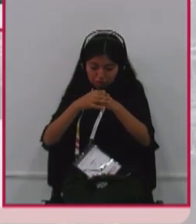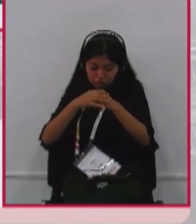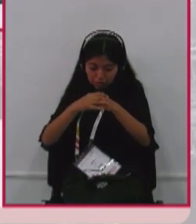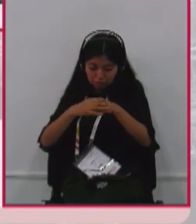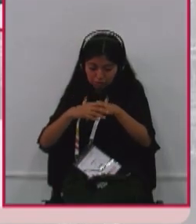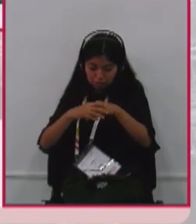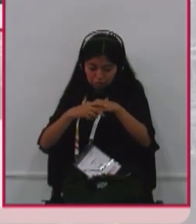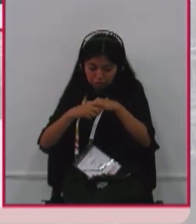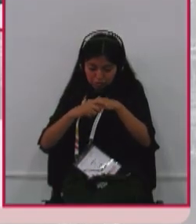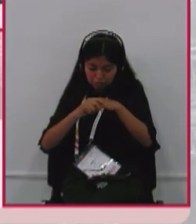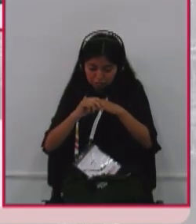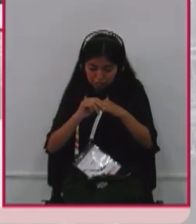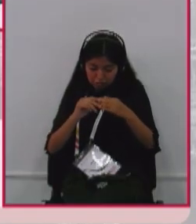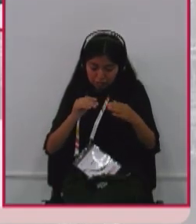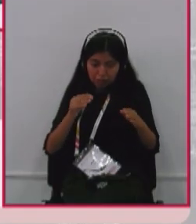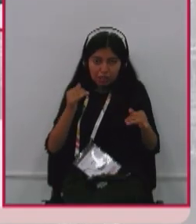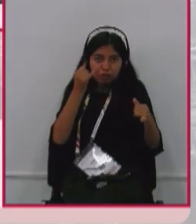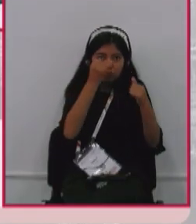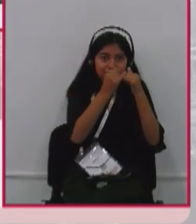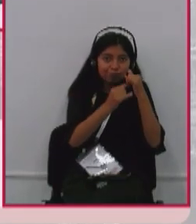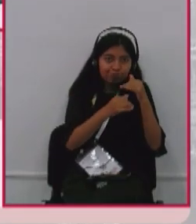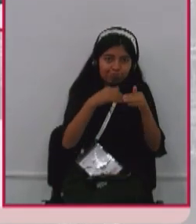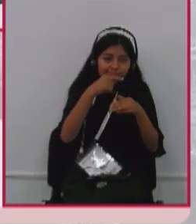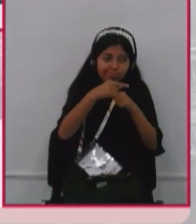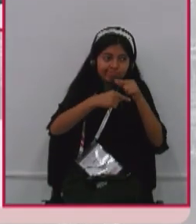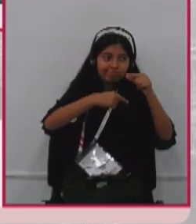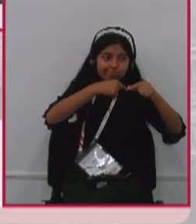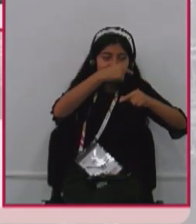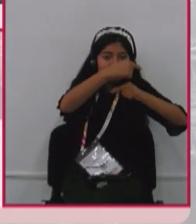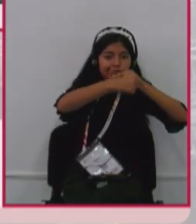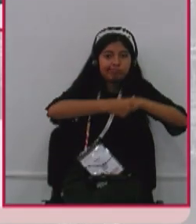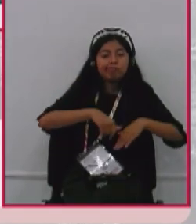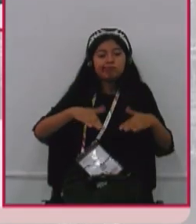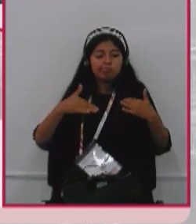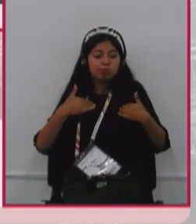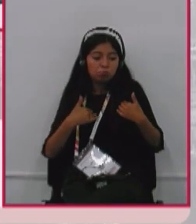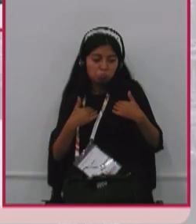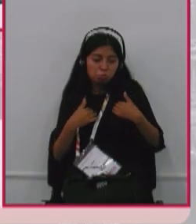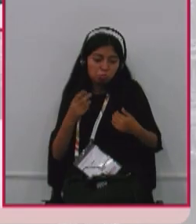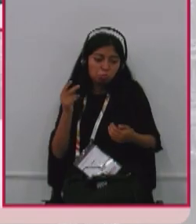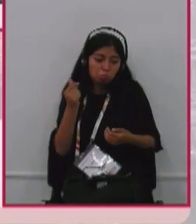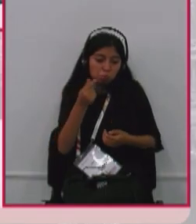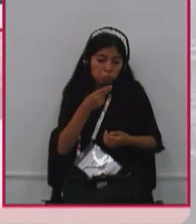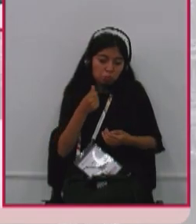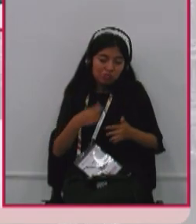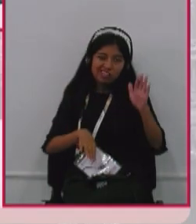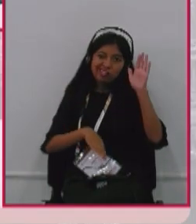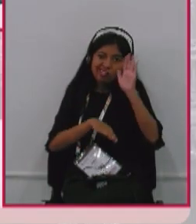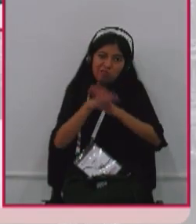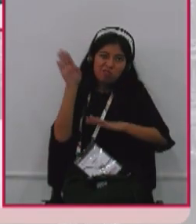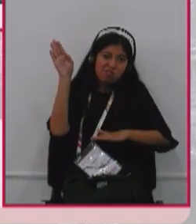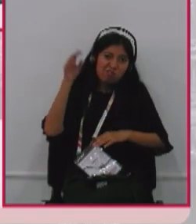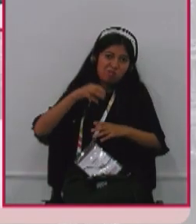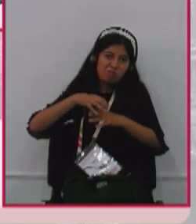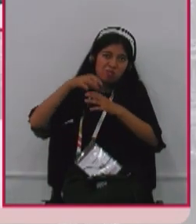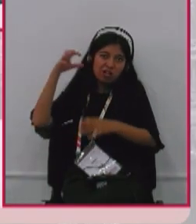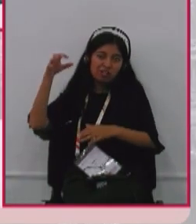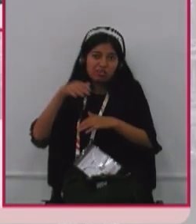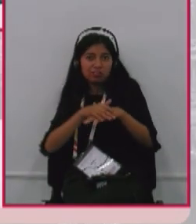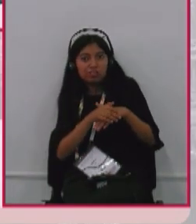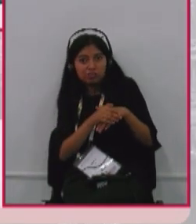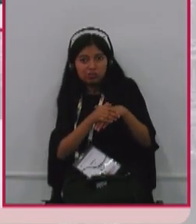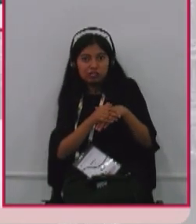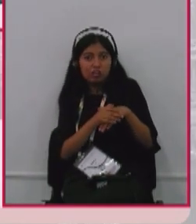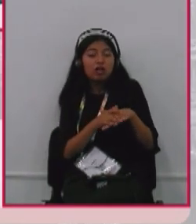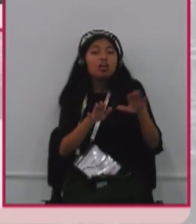hablaba de un cierre progresivo, teníamos nuestros costos estaban altos en el procesamiento, ¿no?